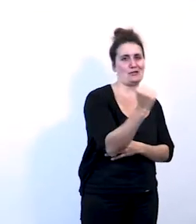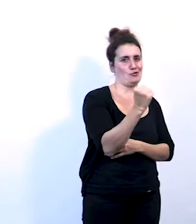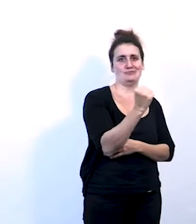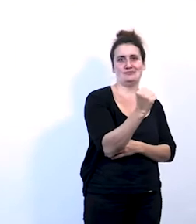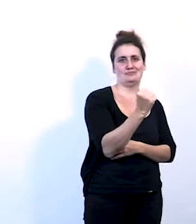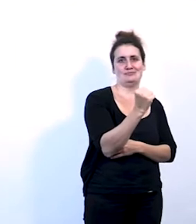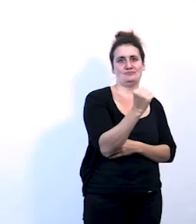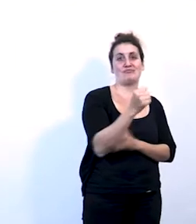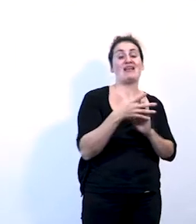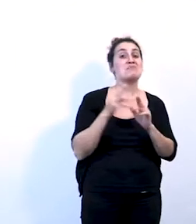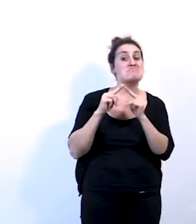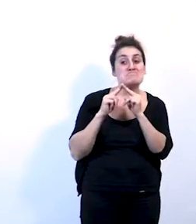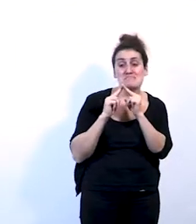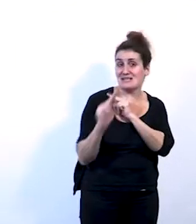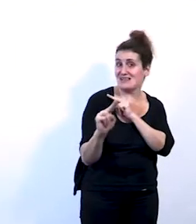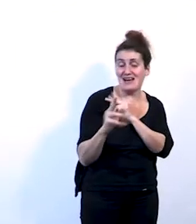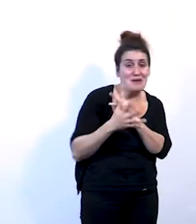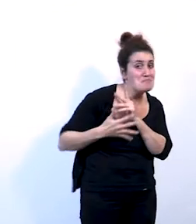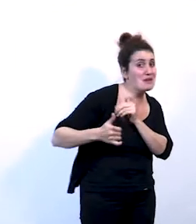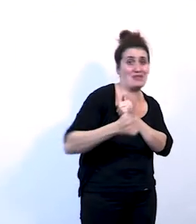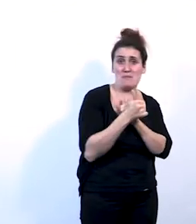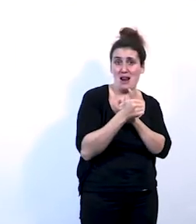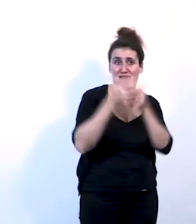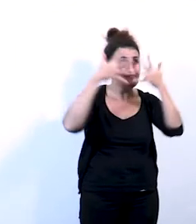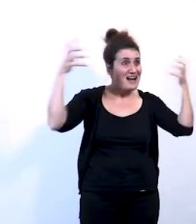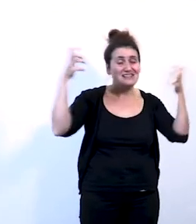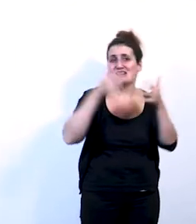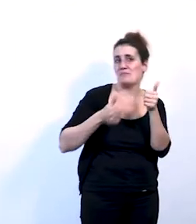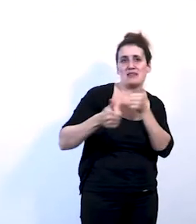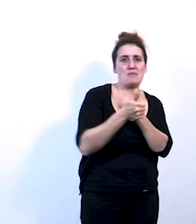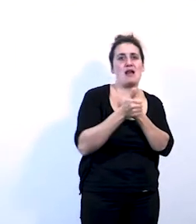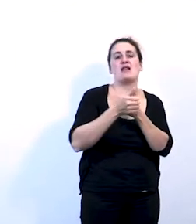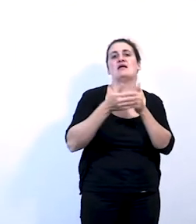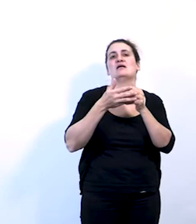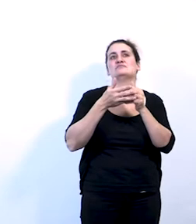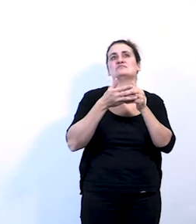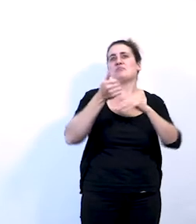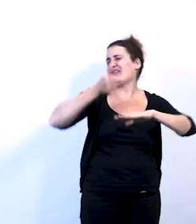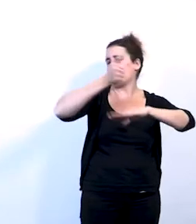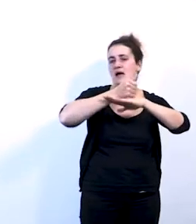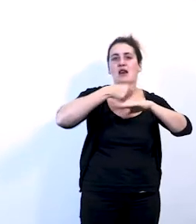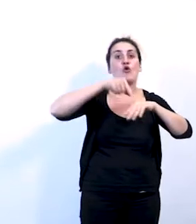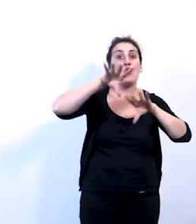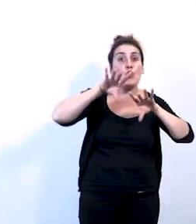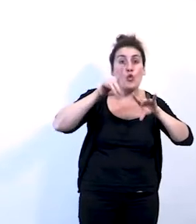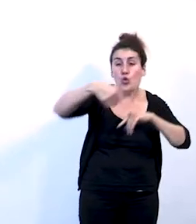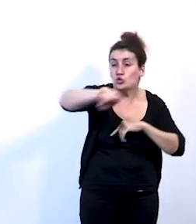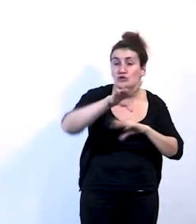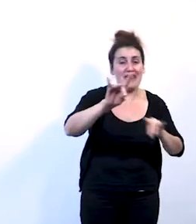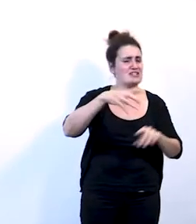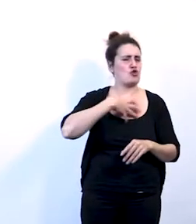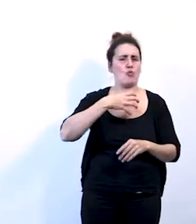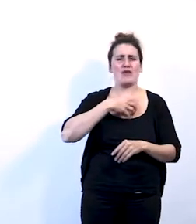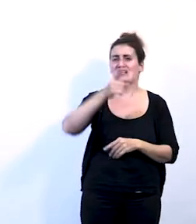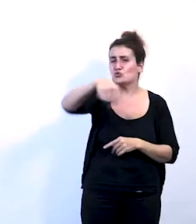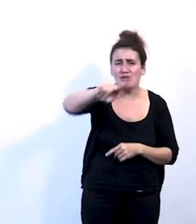Y el mensaje principal que nos daban era, ustedes no ven, ustedes no saben, ustedes nunca